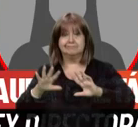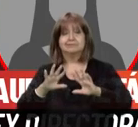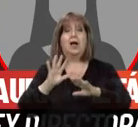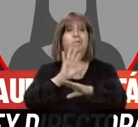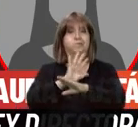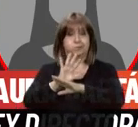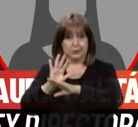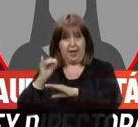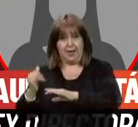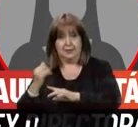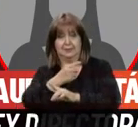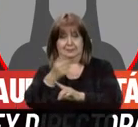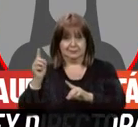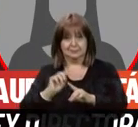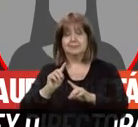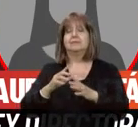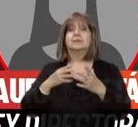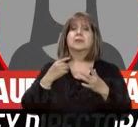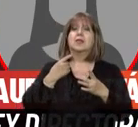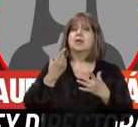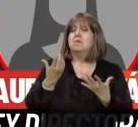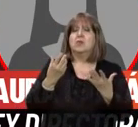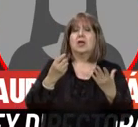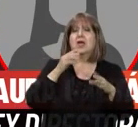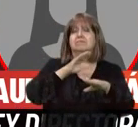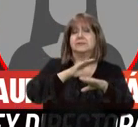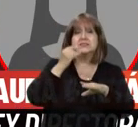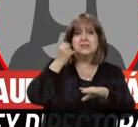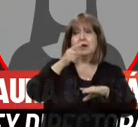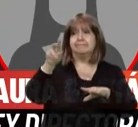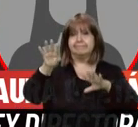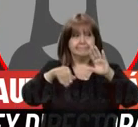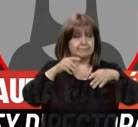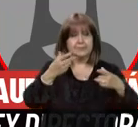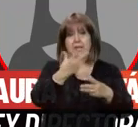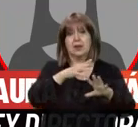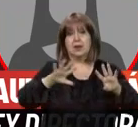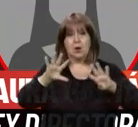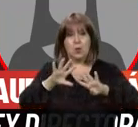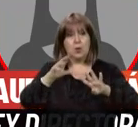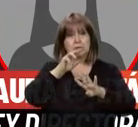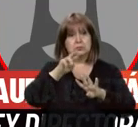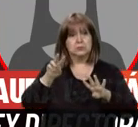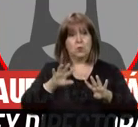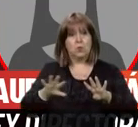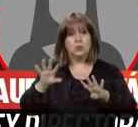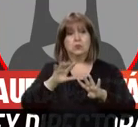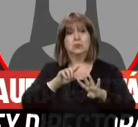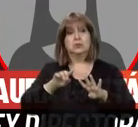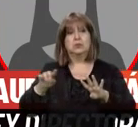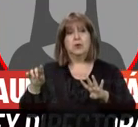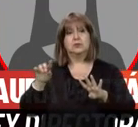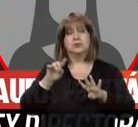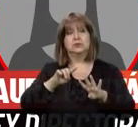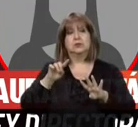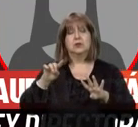están imputadas todas estas mujeres? Porque según entiende la querella y parte de la investigación, tuvieron que ver con las violaciones a menores de